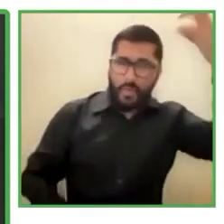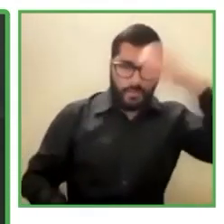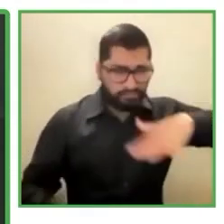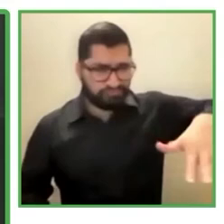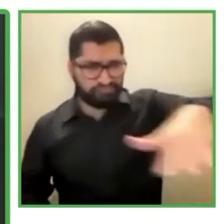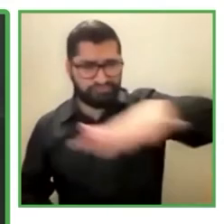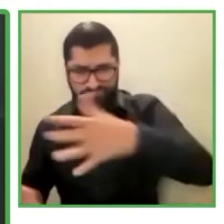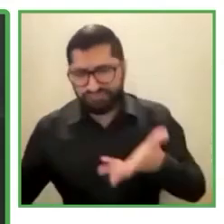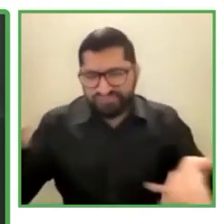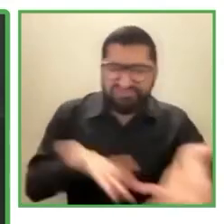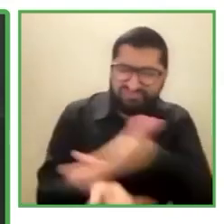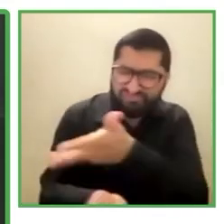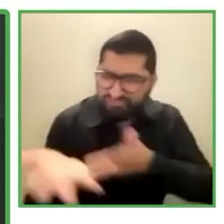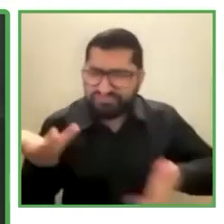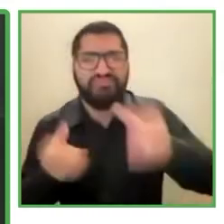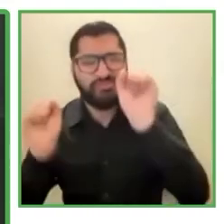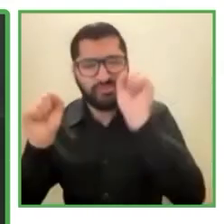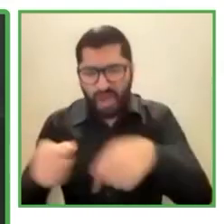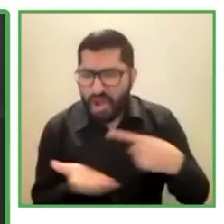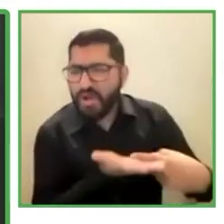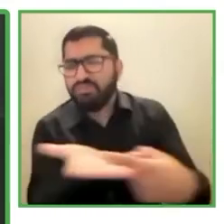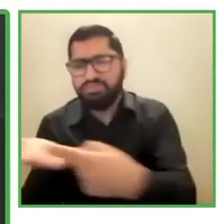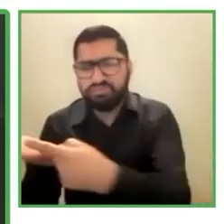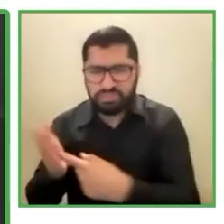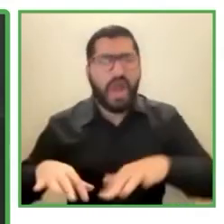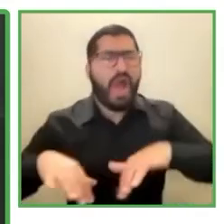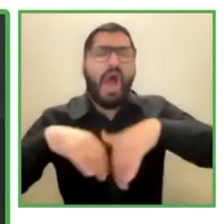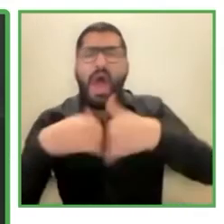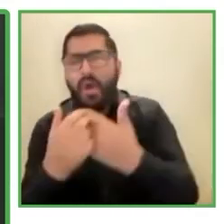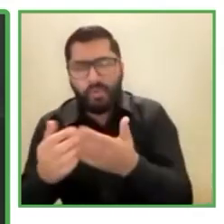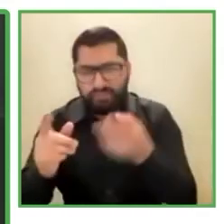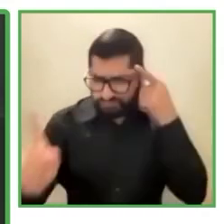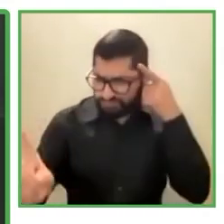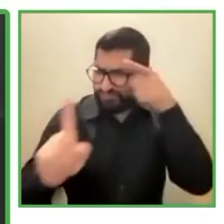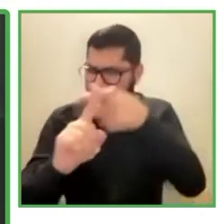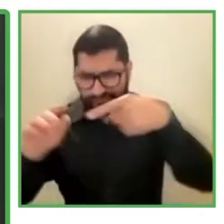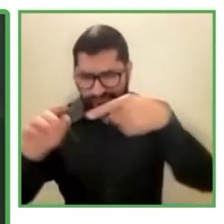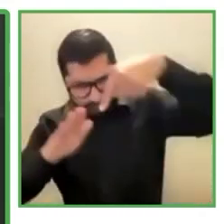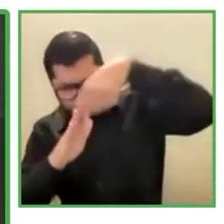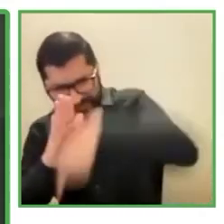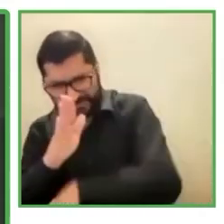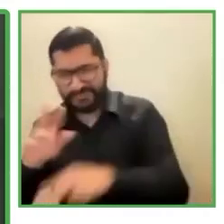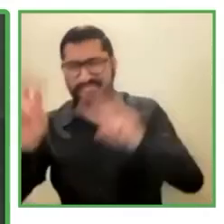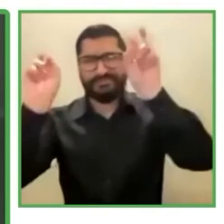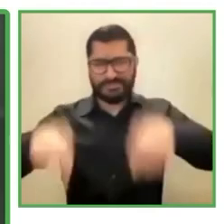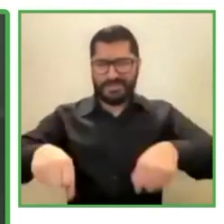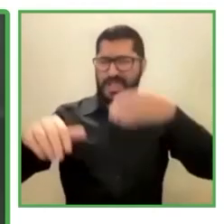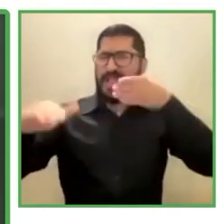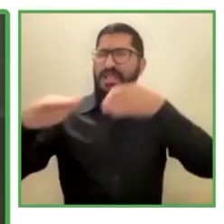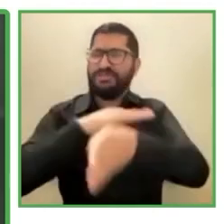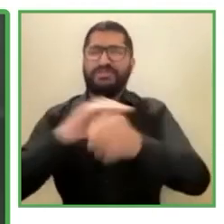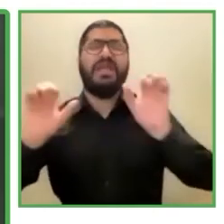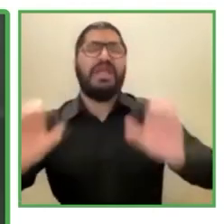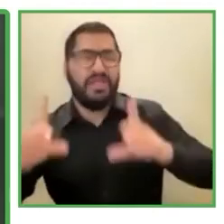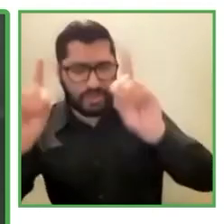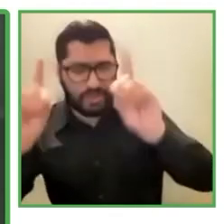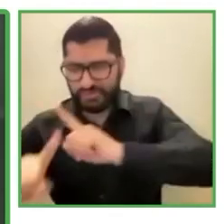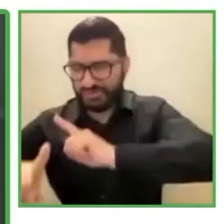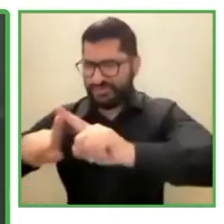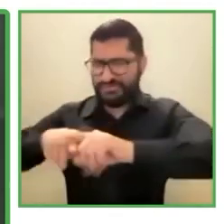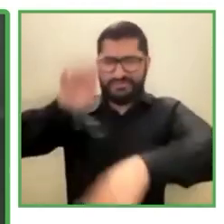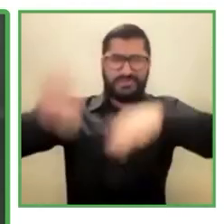actividades que profundicen la sensibilización y formación para los distintos públicos de interés, con el fin de